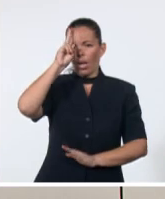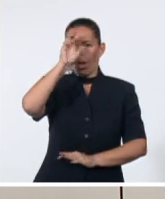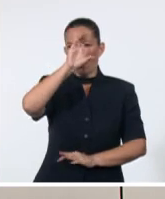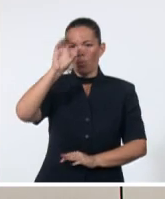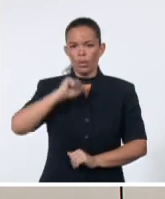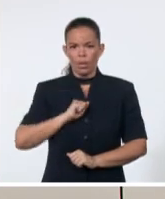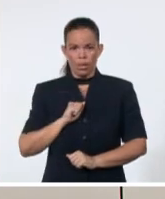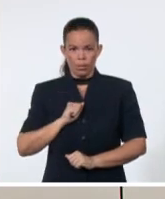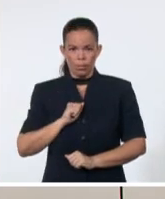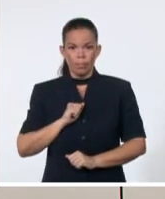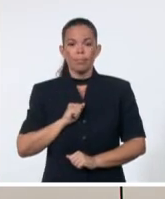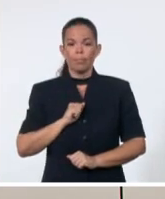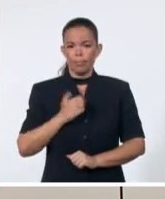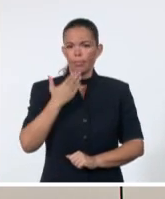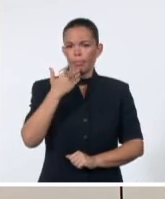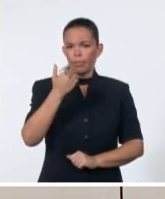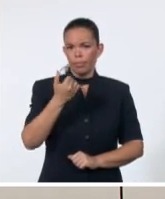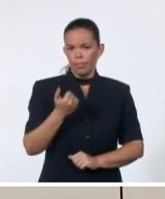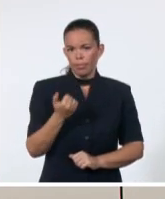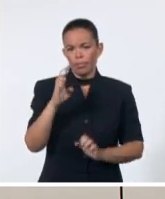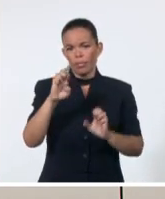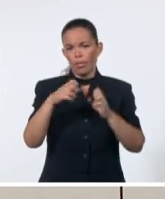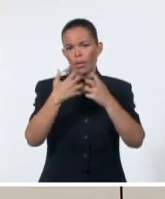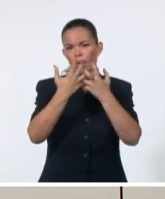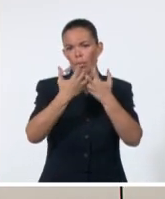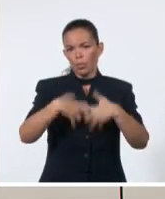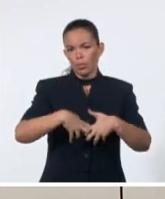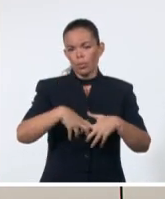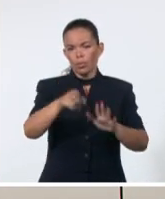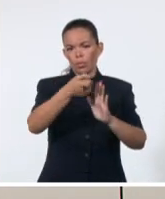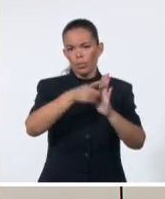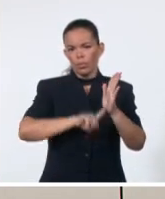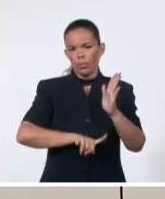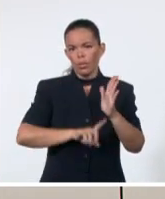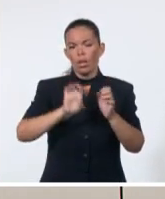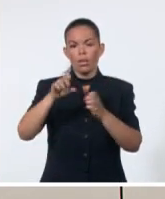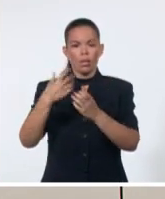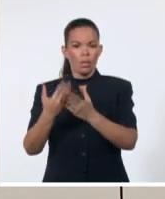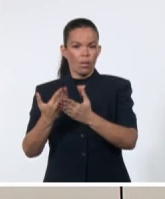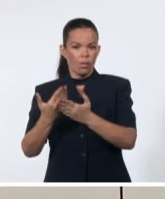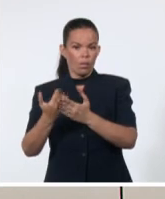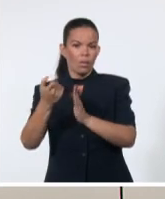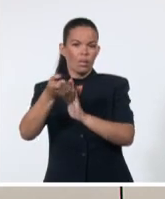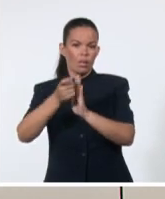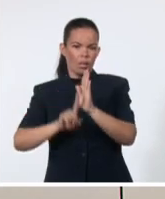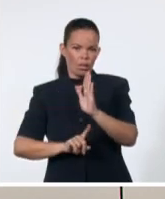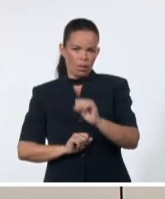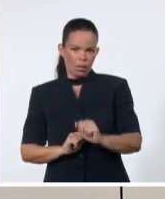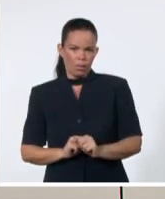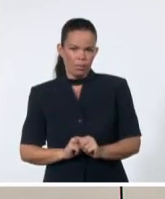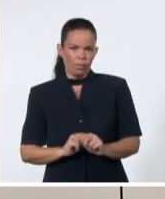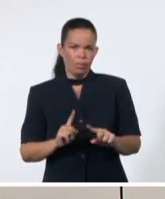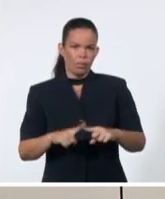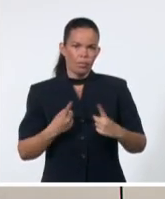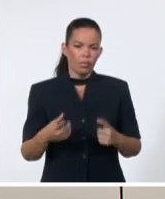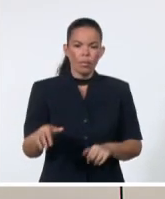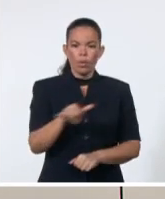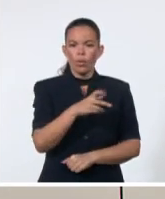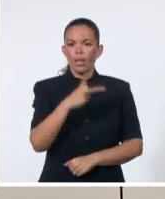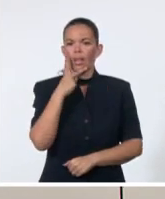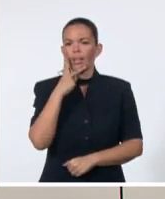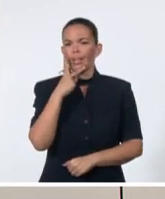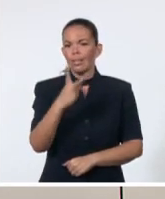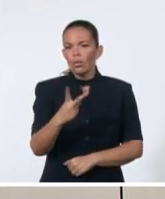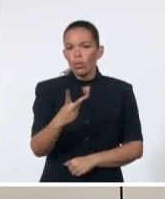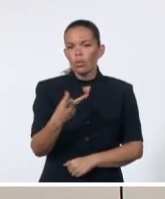aumentar 430 megavatios de generación y potencia y por supuesto la atención directa de las víctimas de las tragedias por